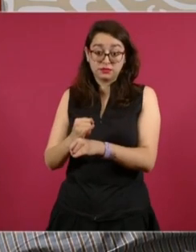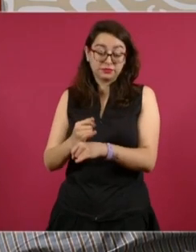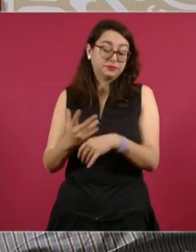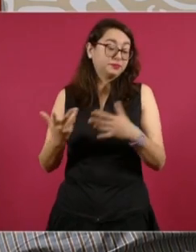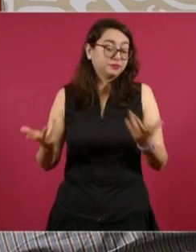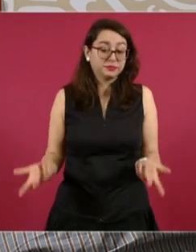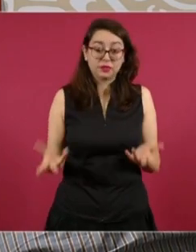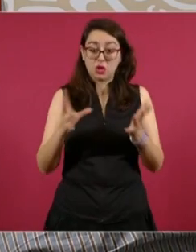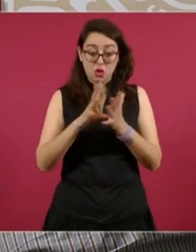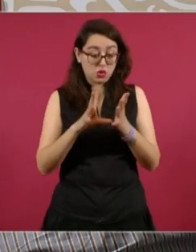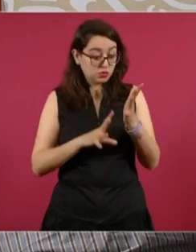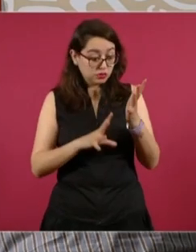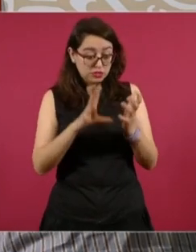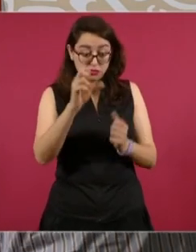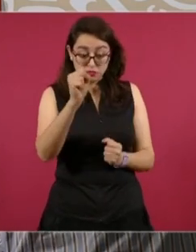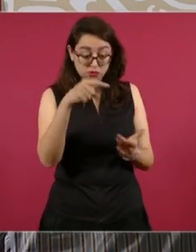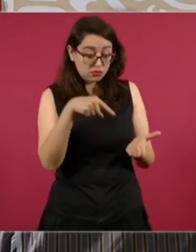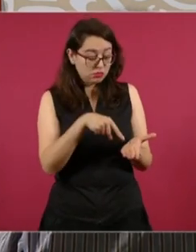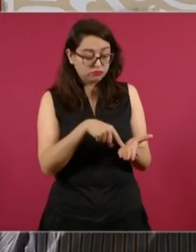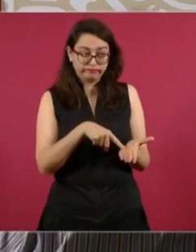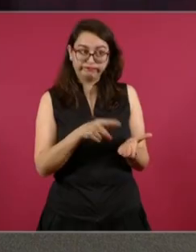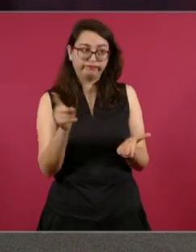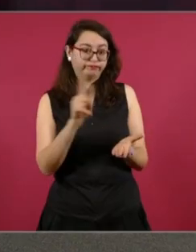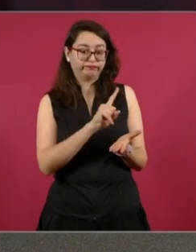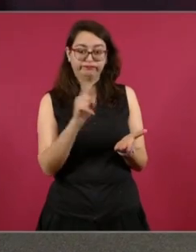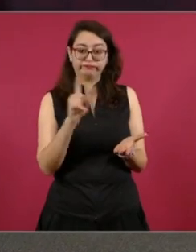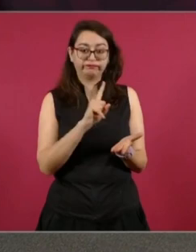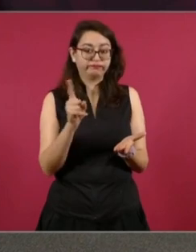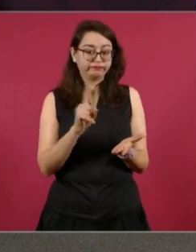la Constitución nuestra